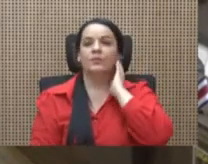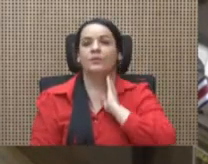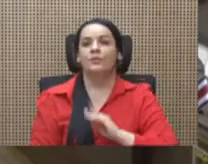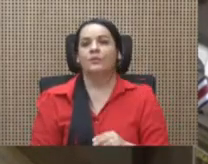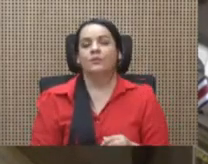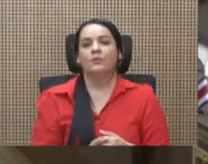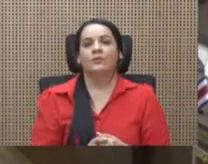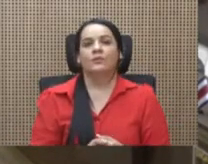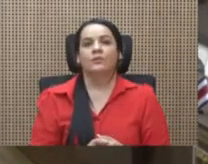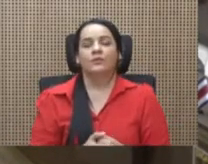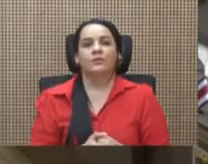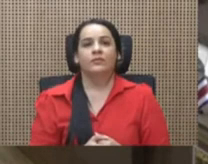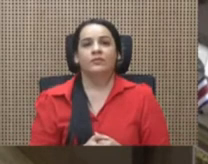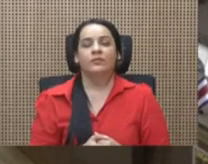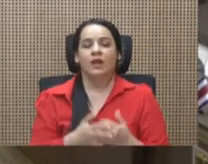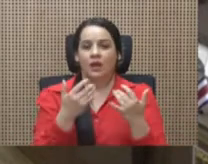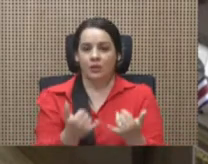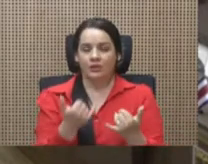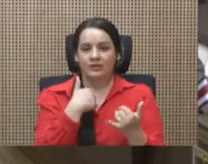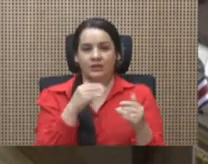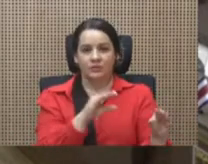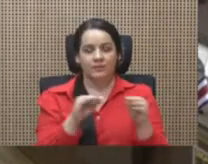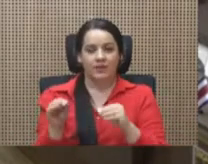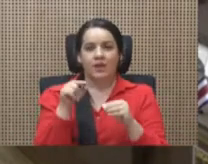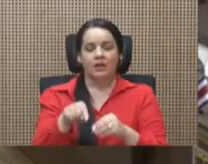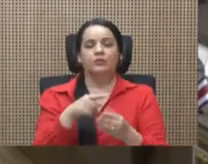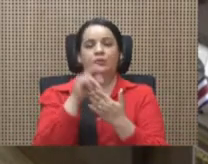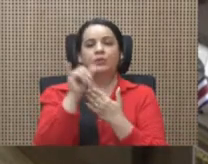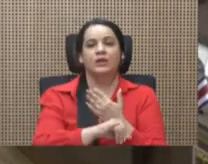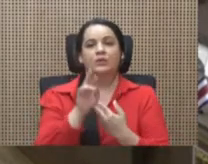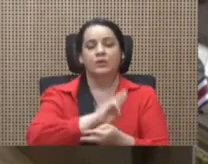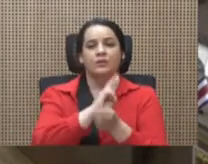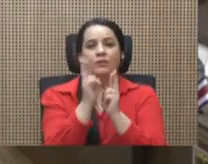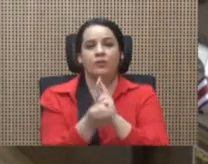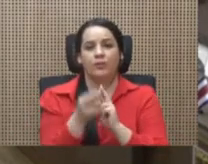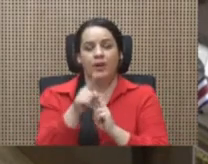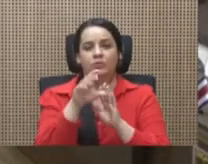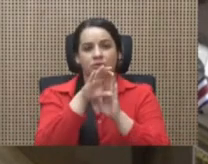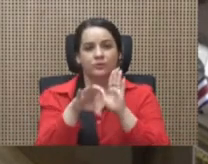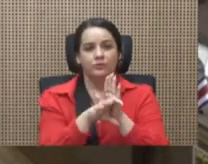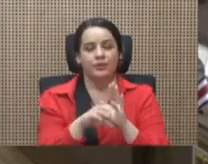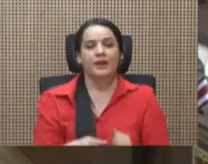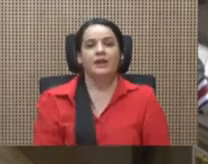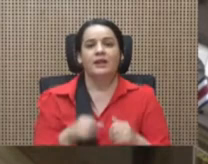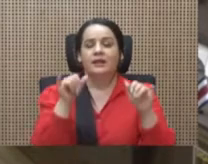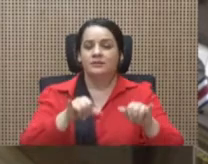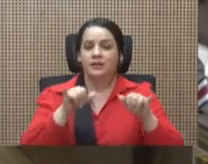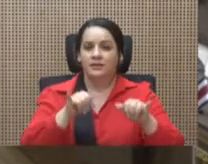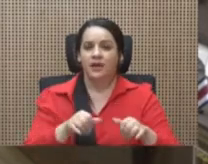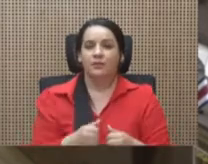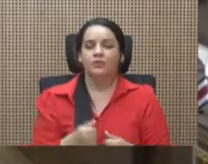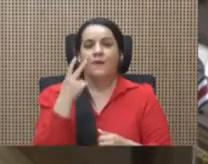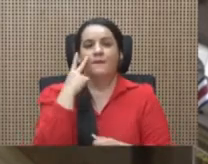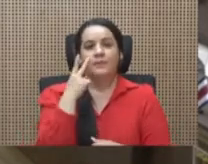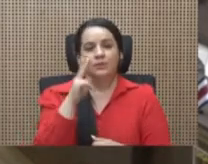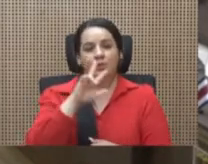Nos tocaría pasar a los proyectos de reforma constitucional. Estaríamos viendo